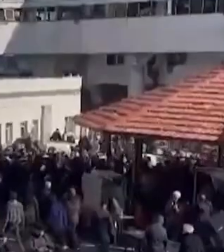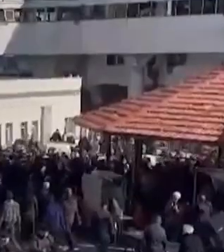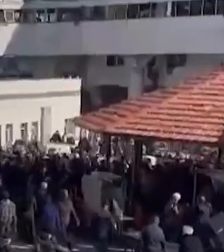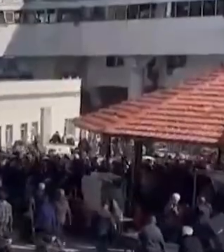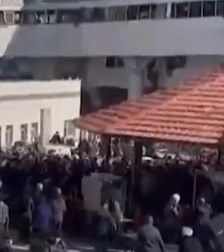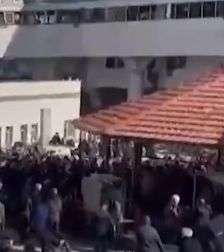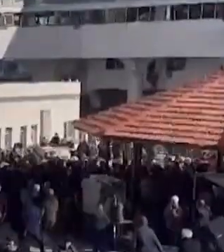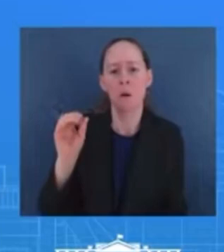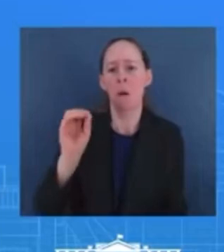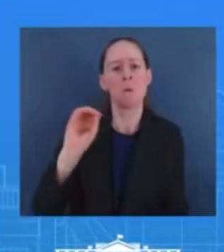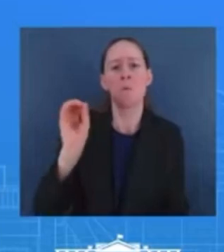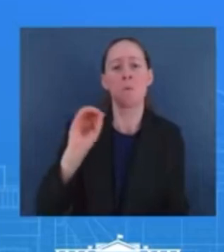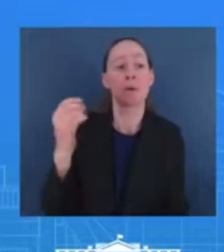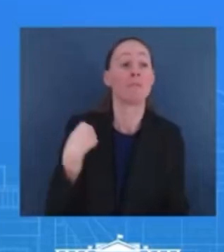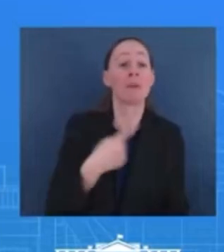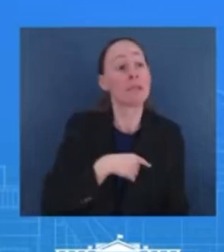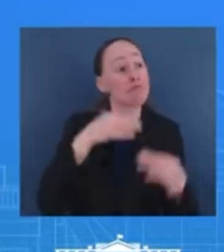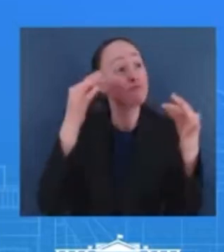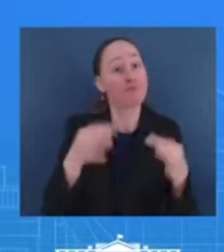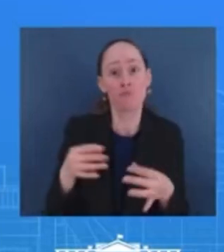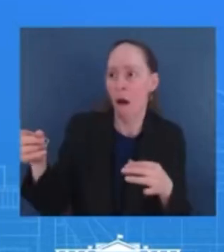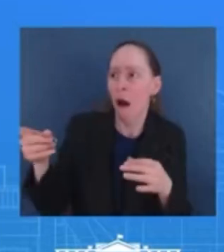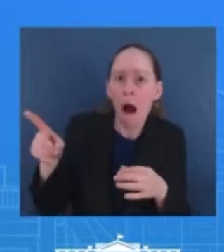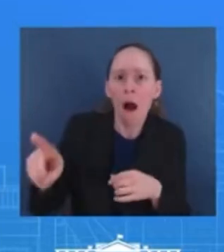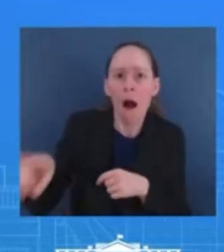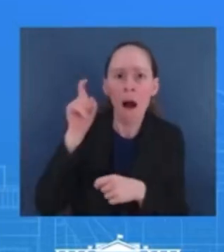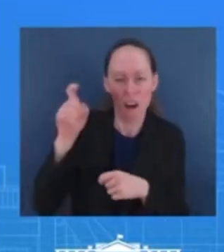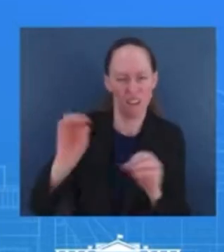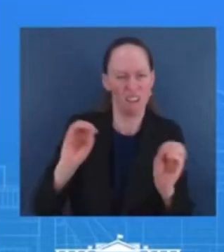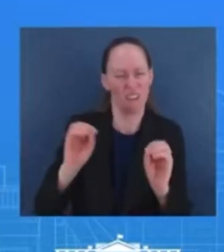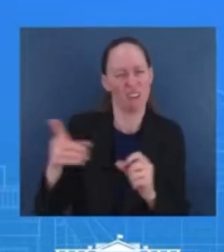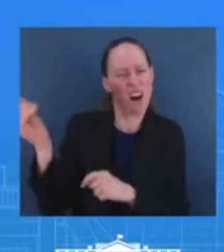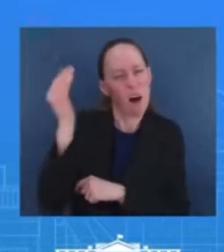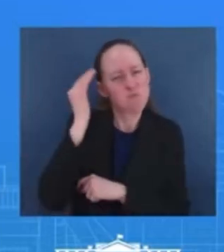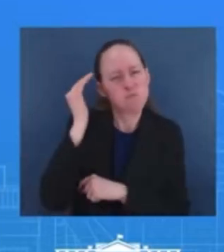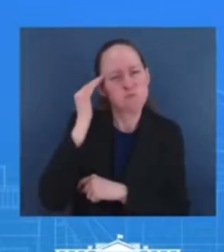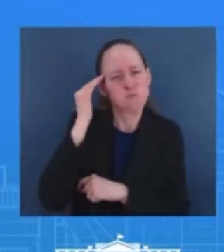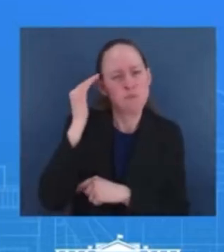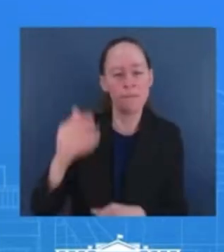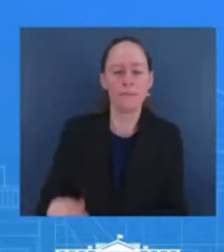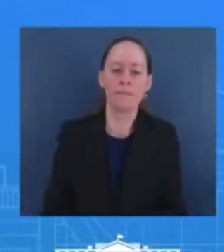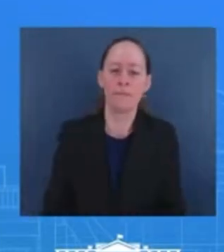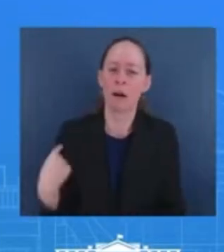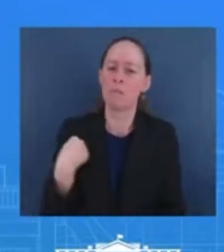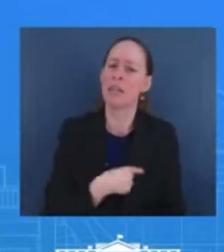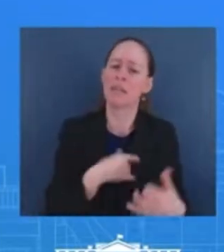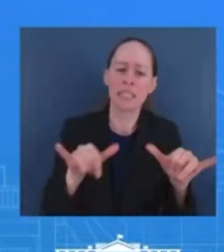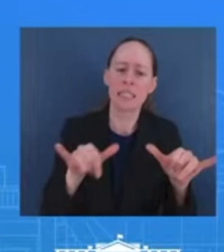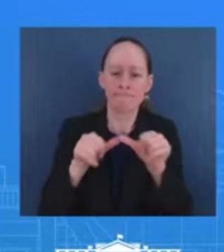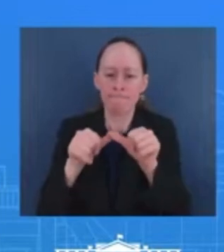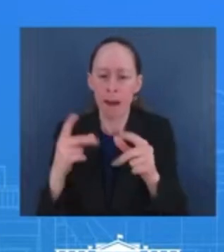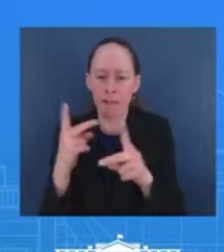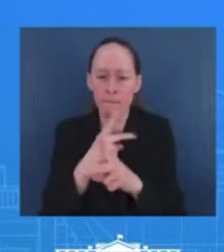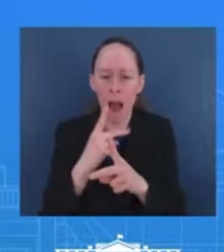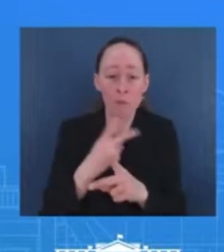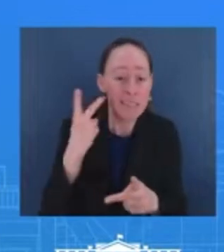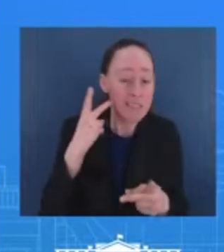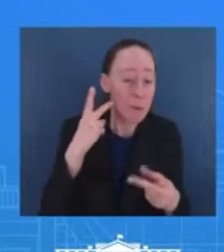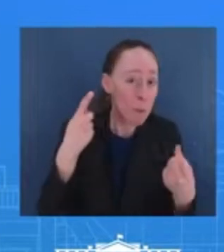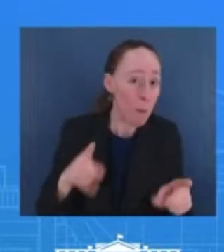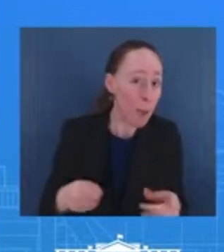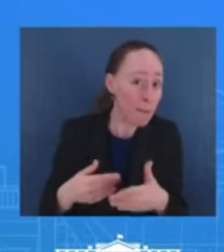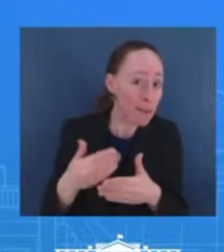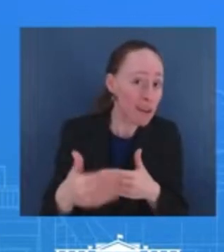ingresaron en el norte de la ciudad Tendremos que ver cómo va en relación a cuánto tiempo pero les puedo decir que este primero que viene unos